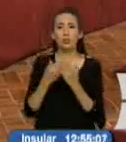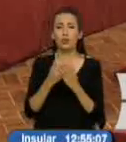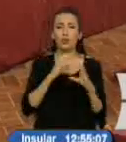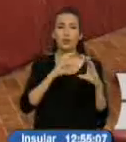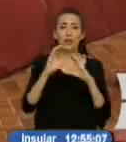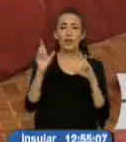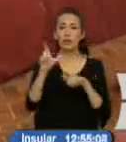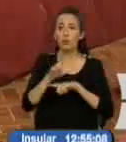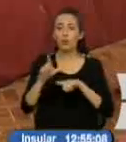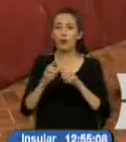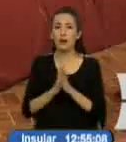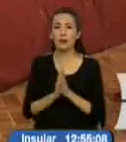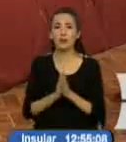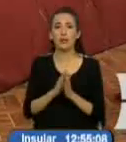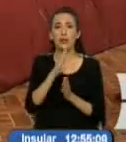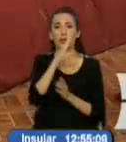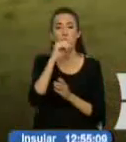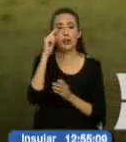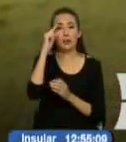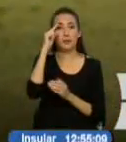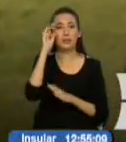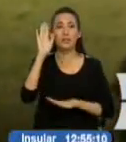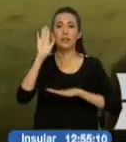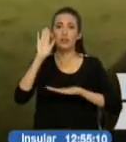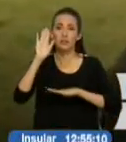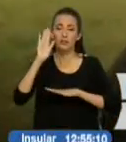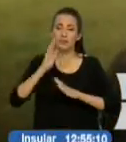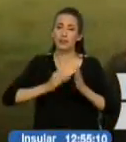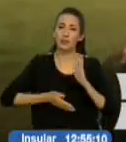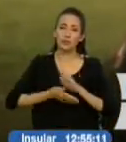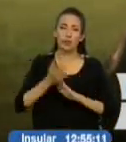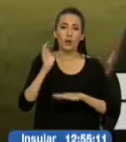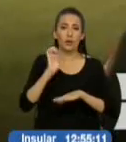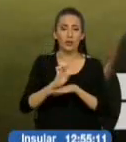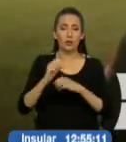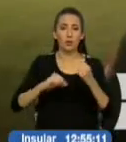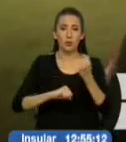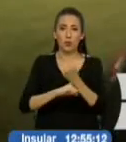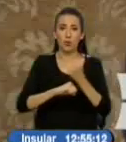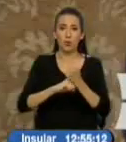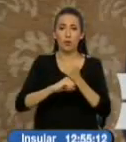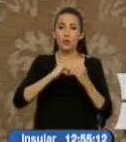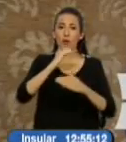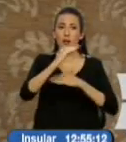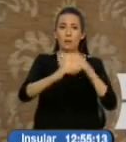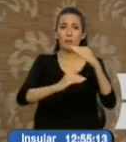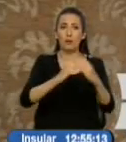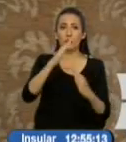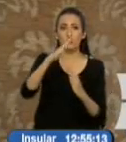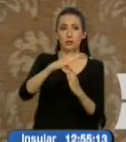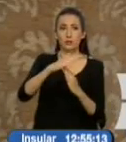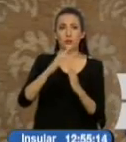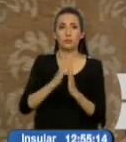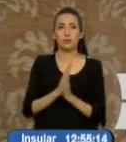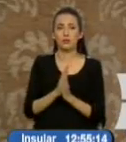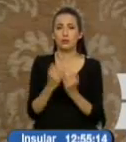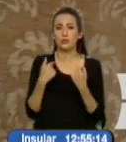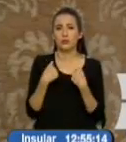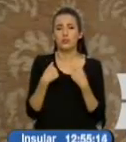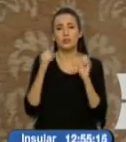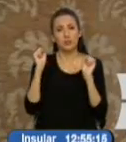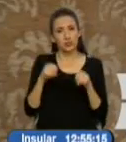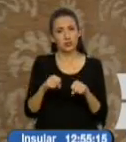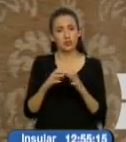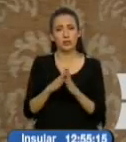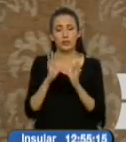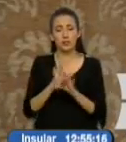jefe de Estado ratificó el compromiso del Ecuador de apoyar todo lo que viabilice el proceso de paz. No es solo la ausencia de guerra, por supuesto, es